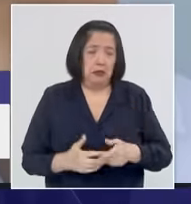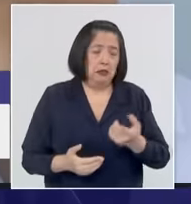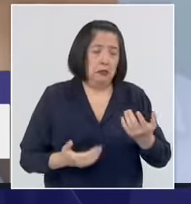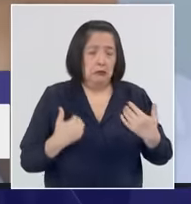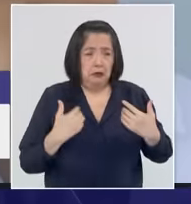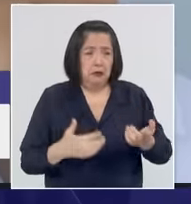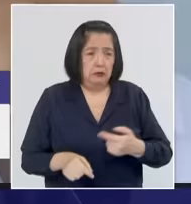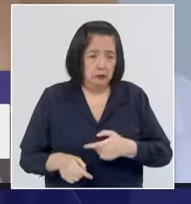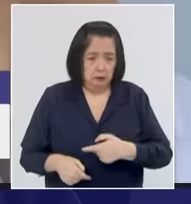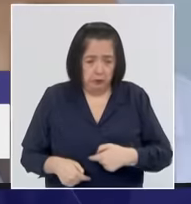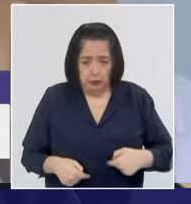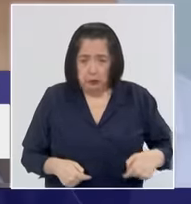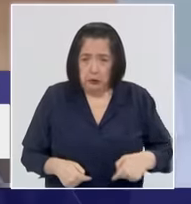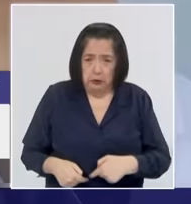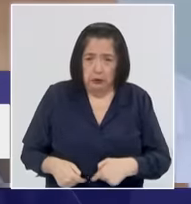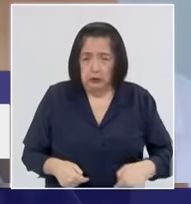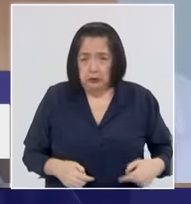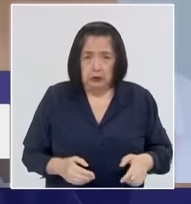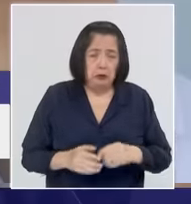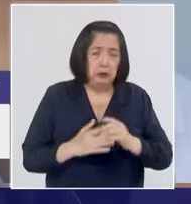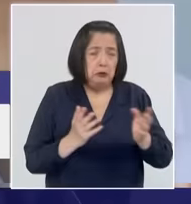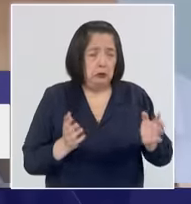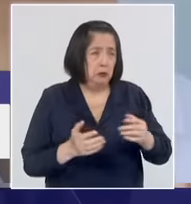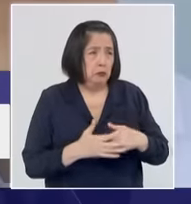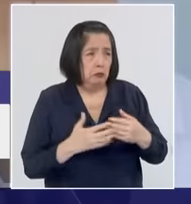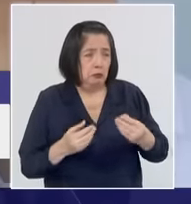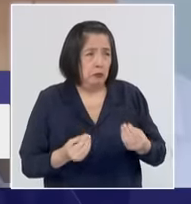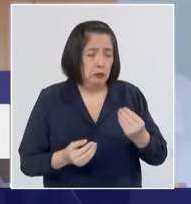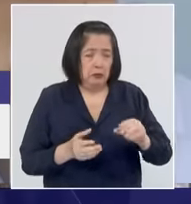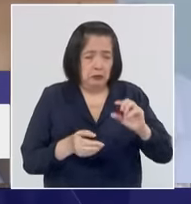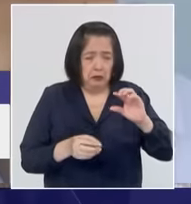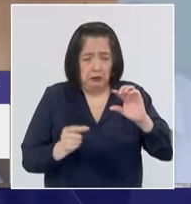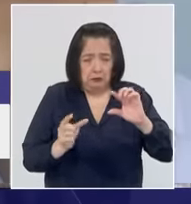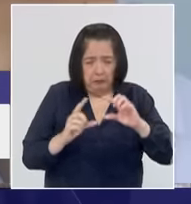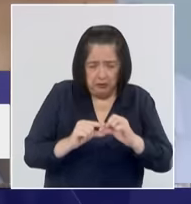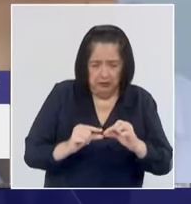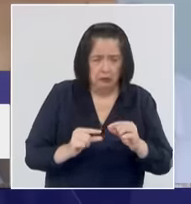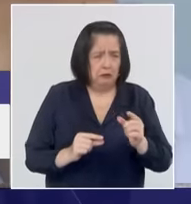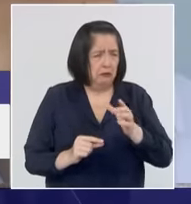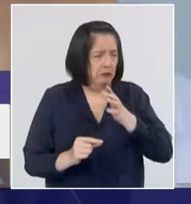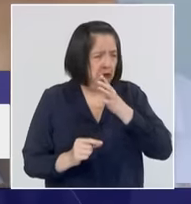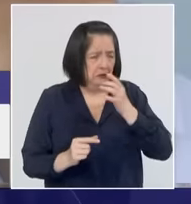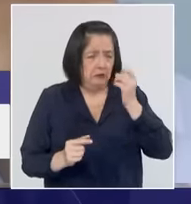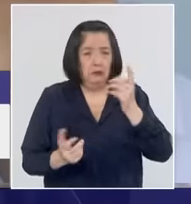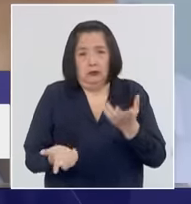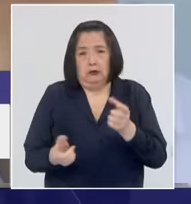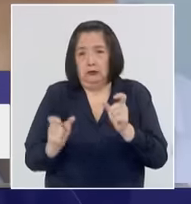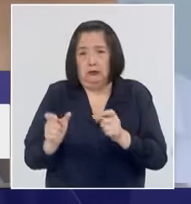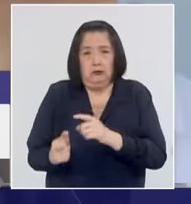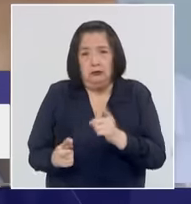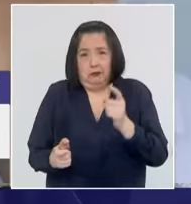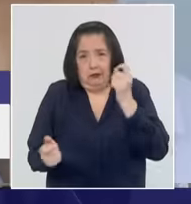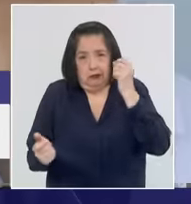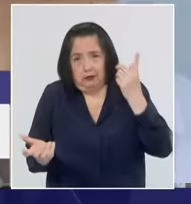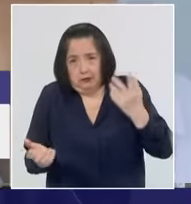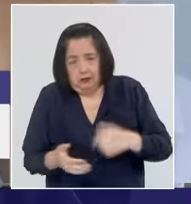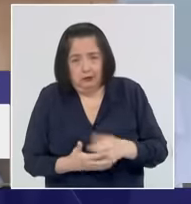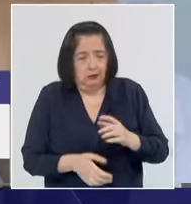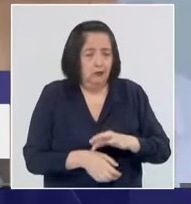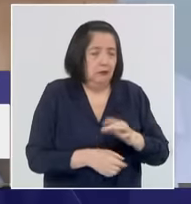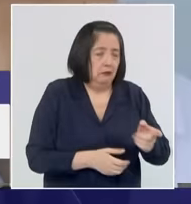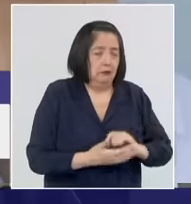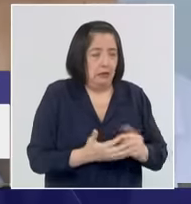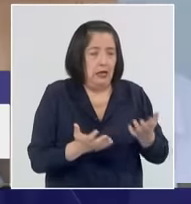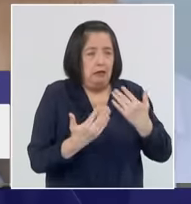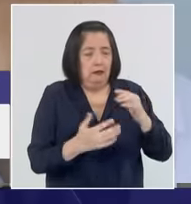sacar varios centímetros de intestino porque estaba como pegado, no entendieron, lógico, porque la gente tiene que entender términos médicos. Cuando te hablan en